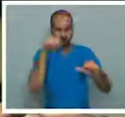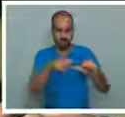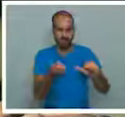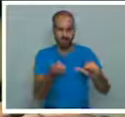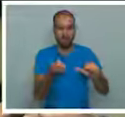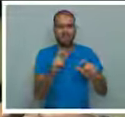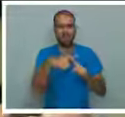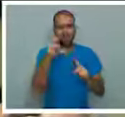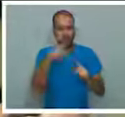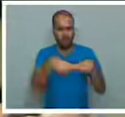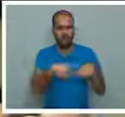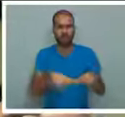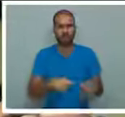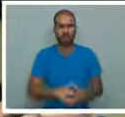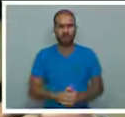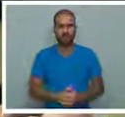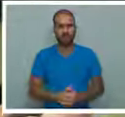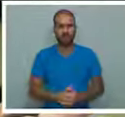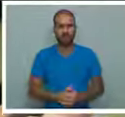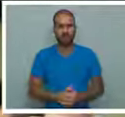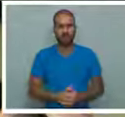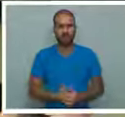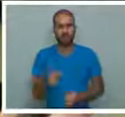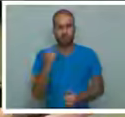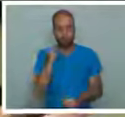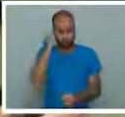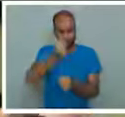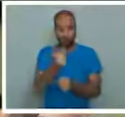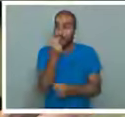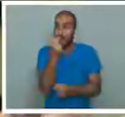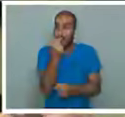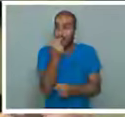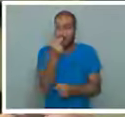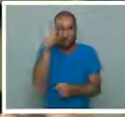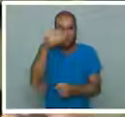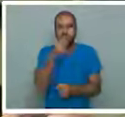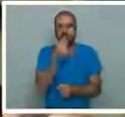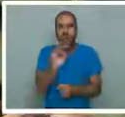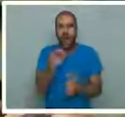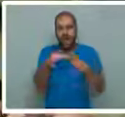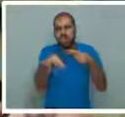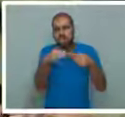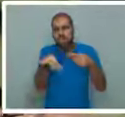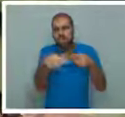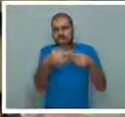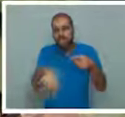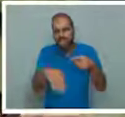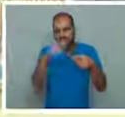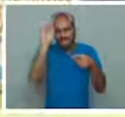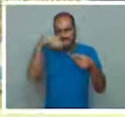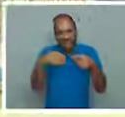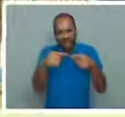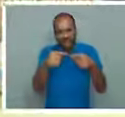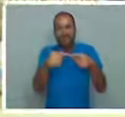lo que es la extracción de semen de los sementales sementales de raza pura a las cuales les traemos el semen después se procesa dentro del